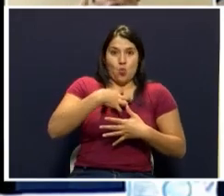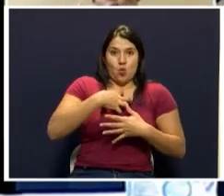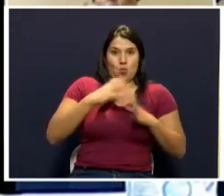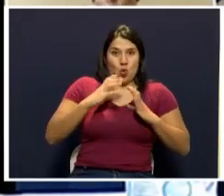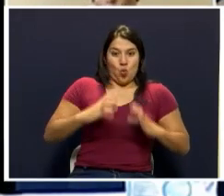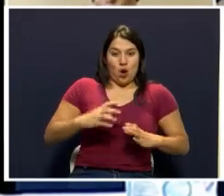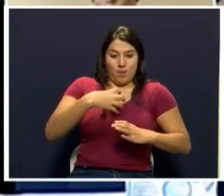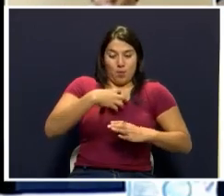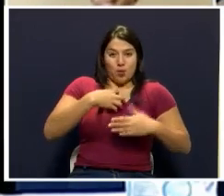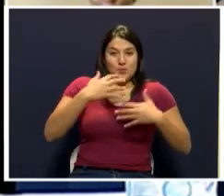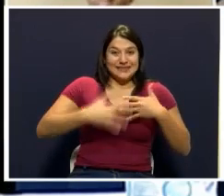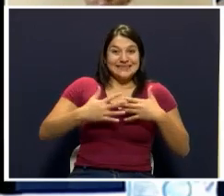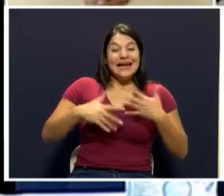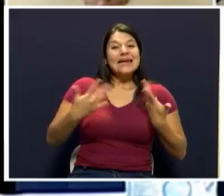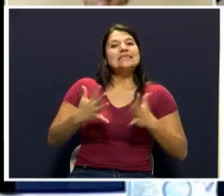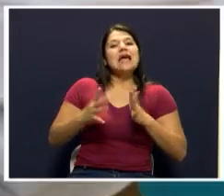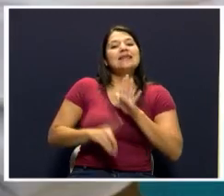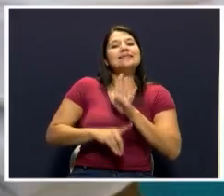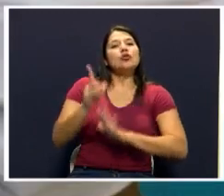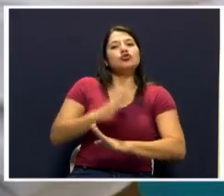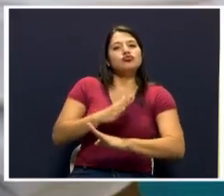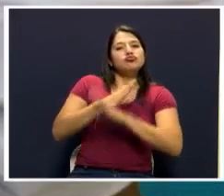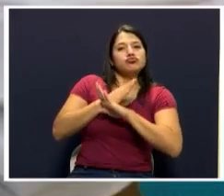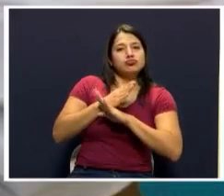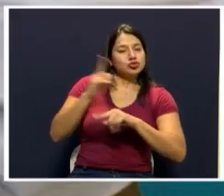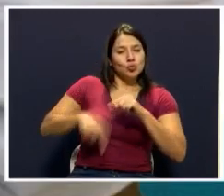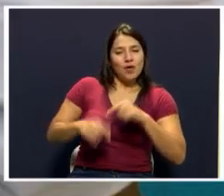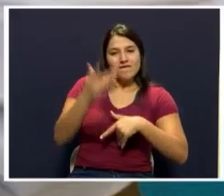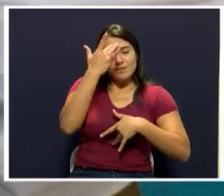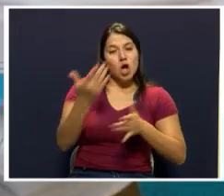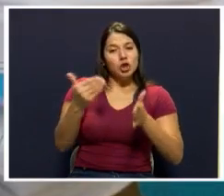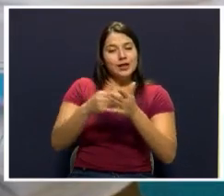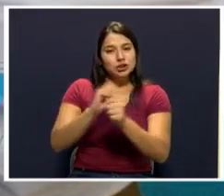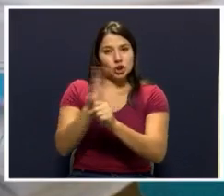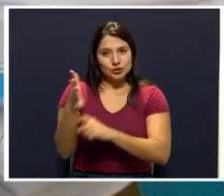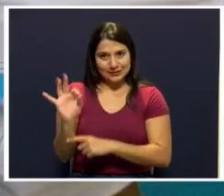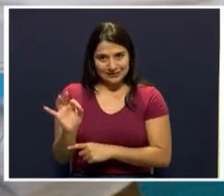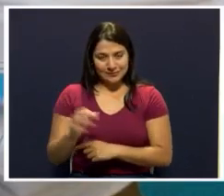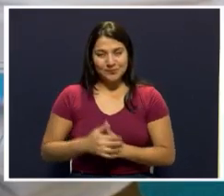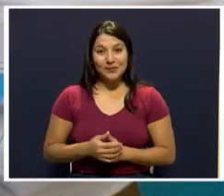contra el virus del COVID-19. A este momento se han descartado